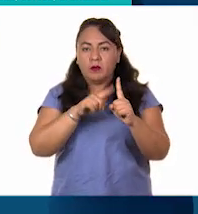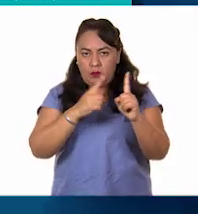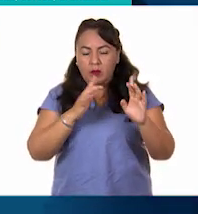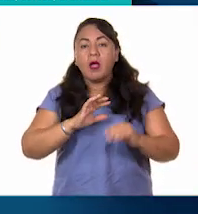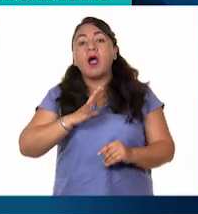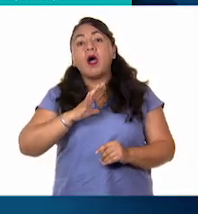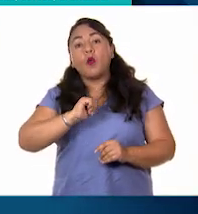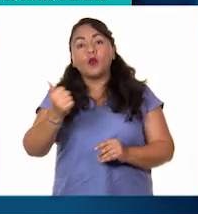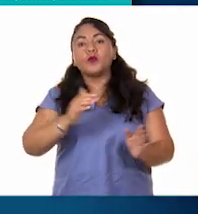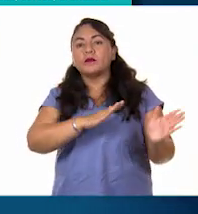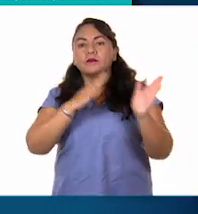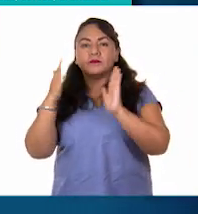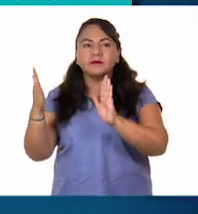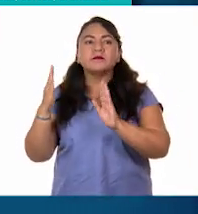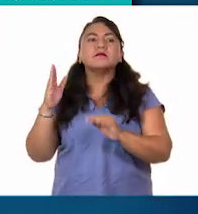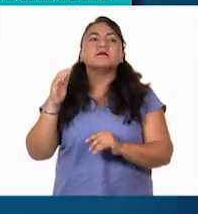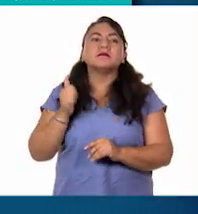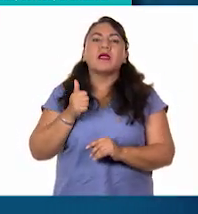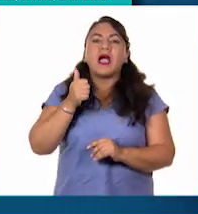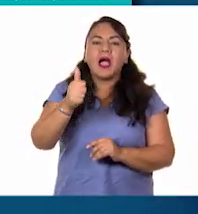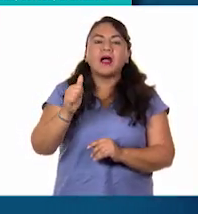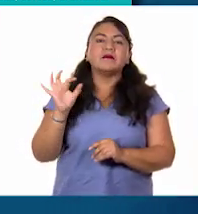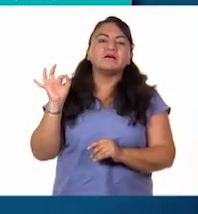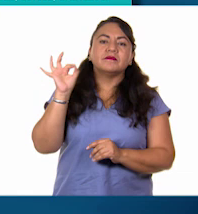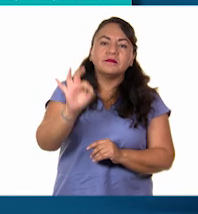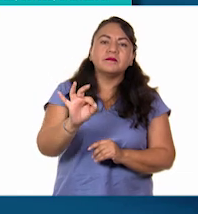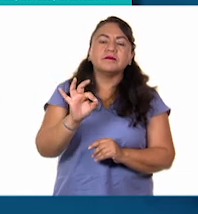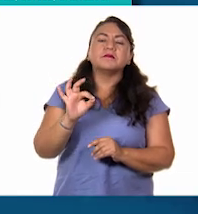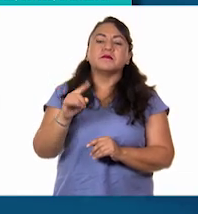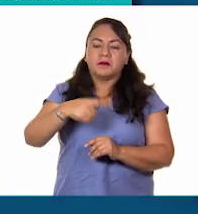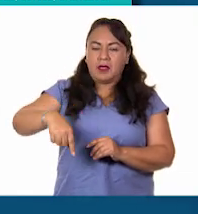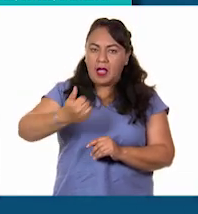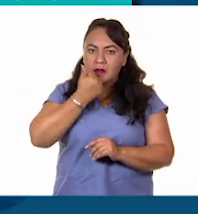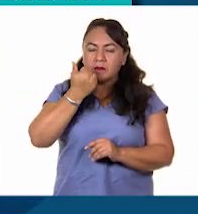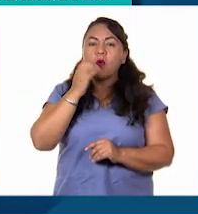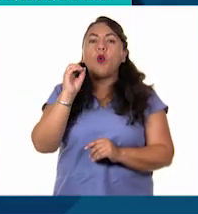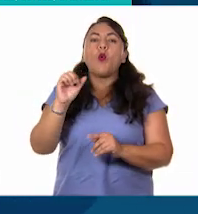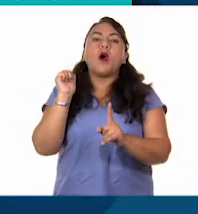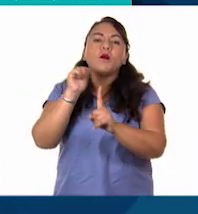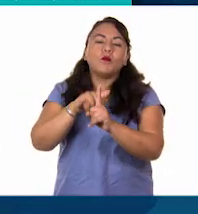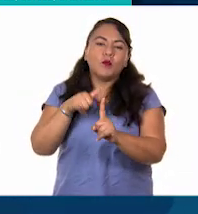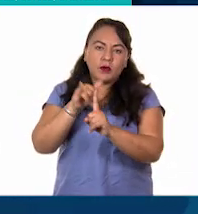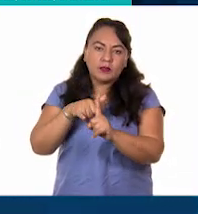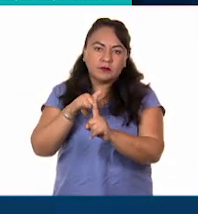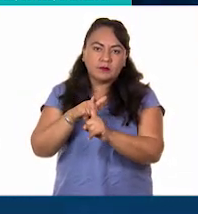es indicadores directos en afectados de acoso escolar o bullying.